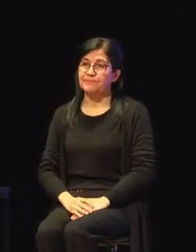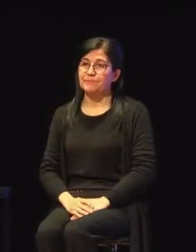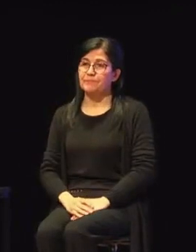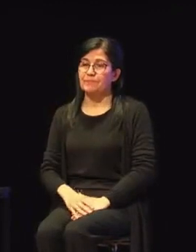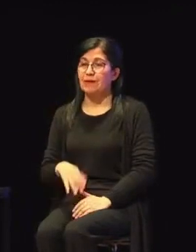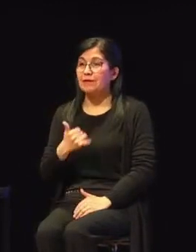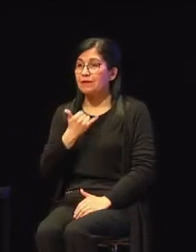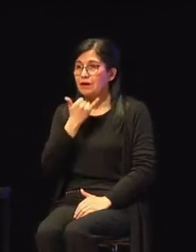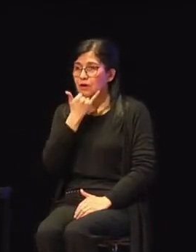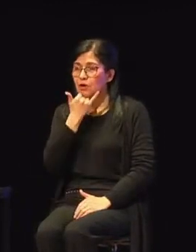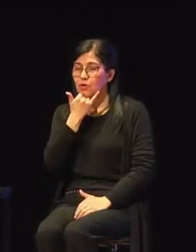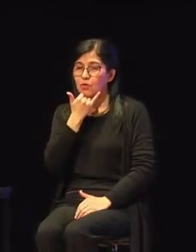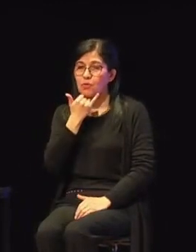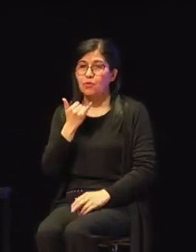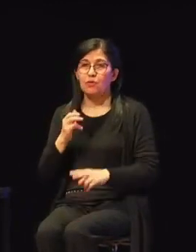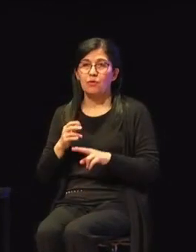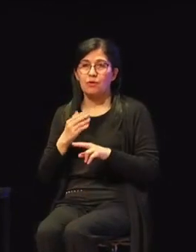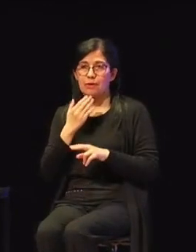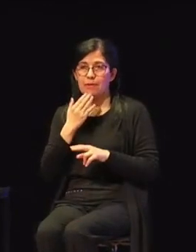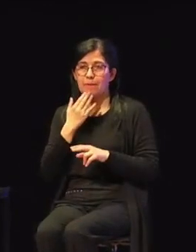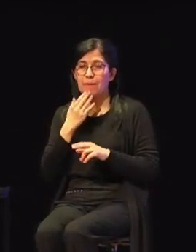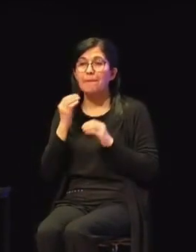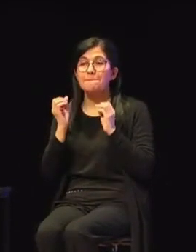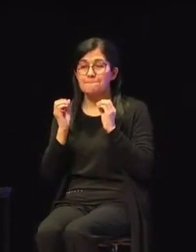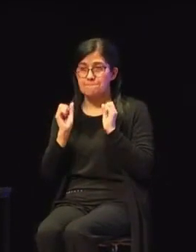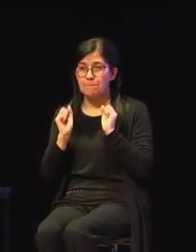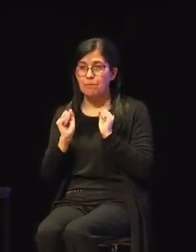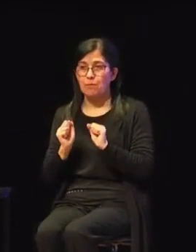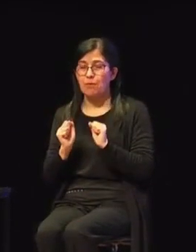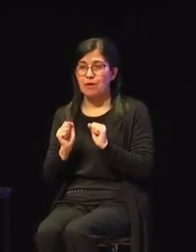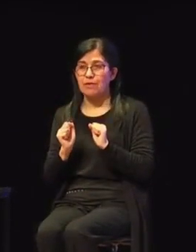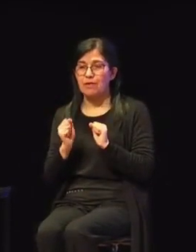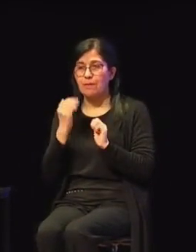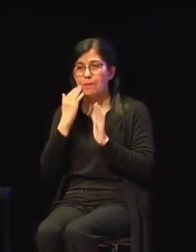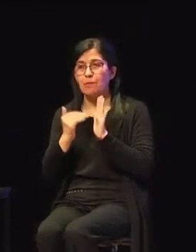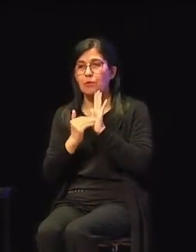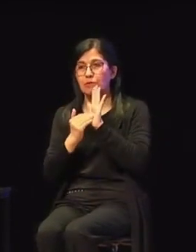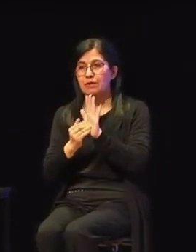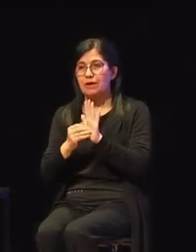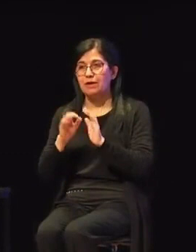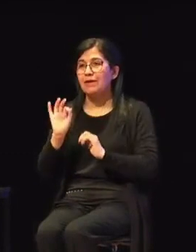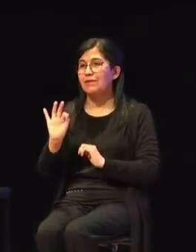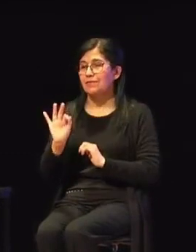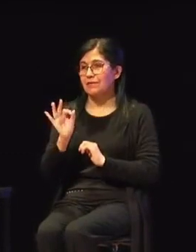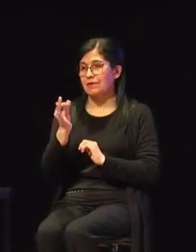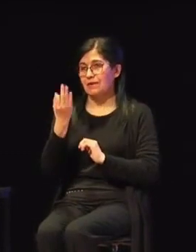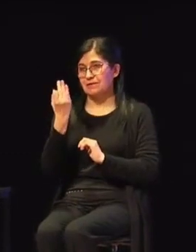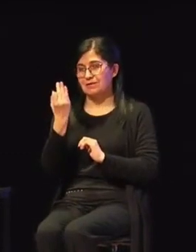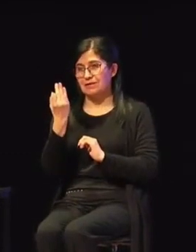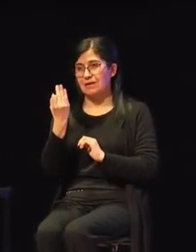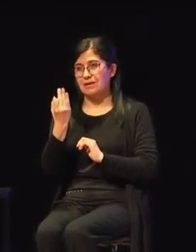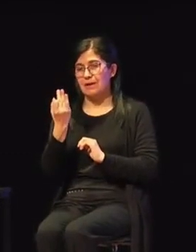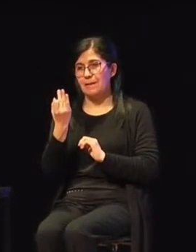Los errores pueden ubicarse dentro de la tercera causa de